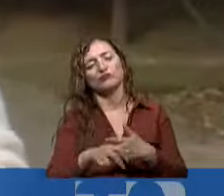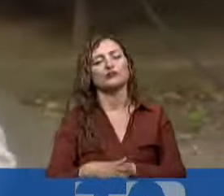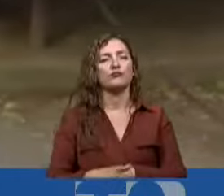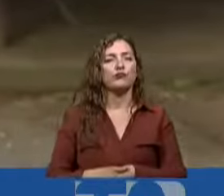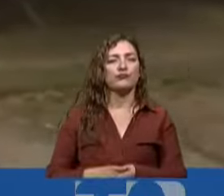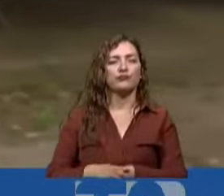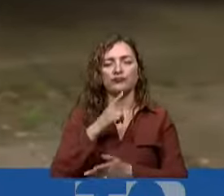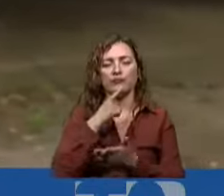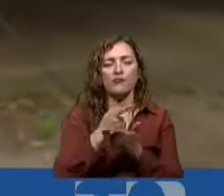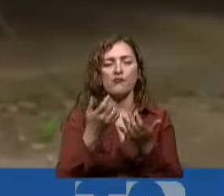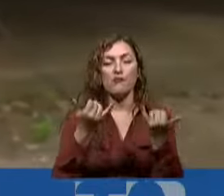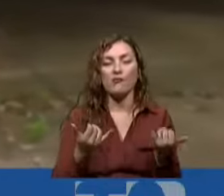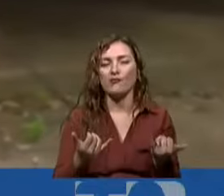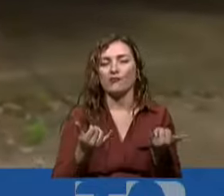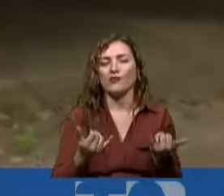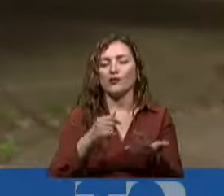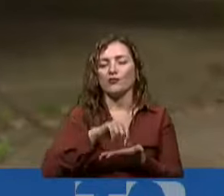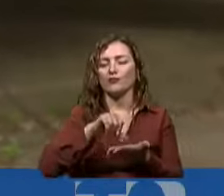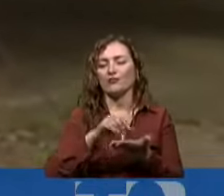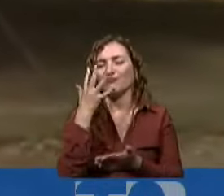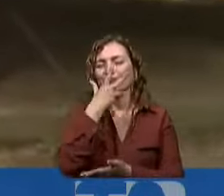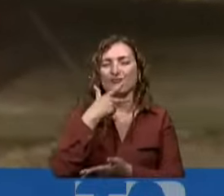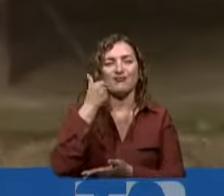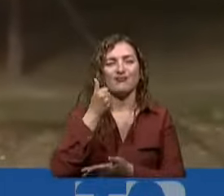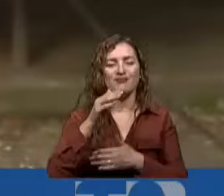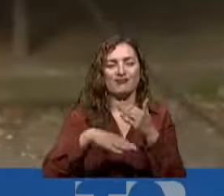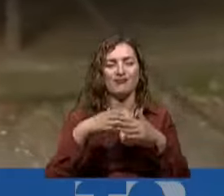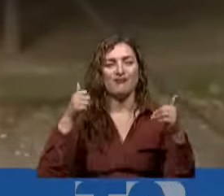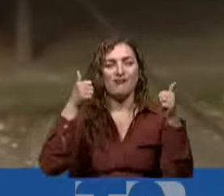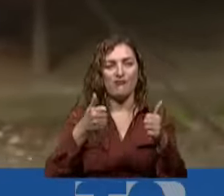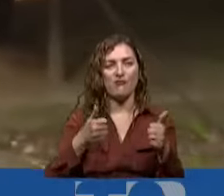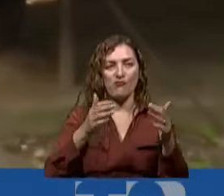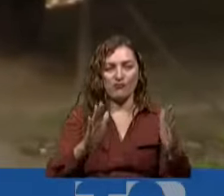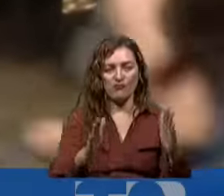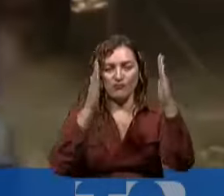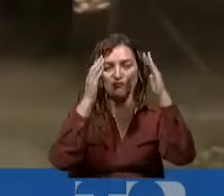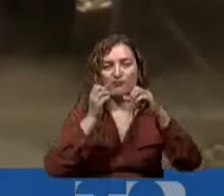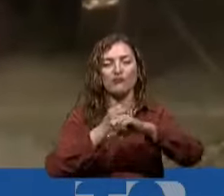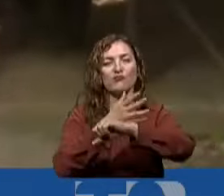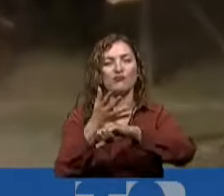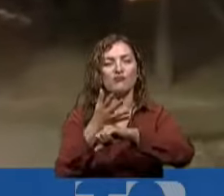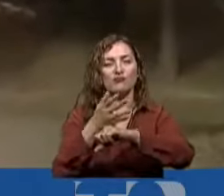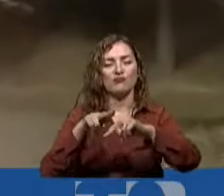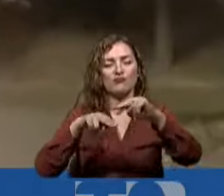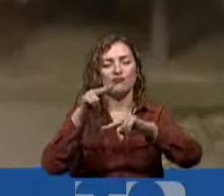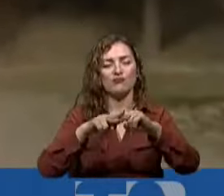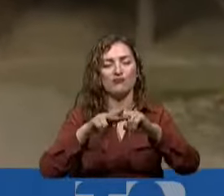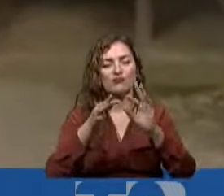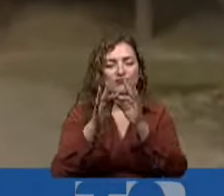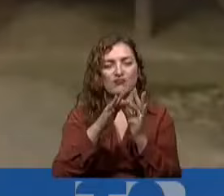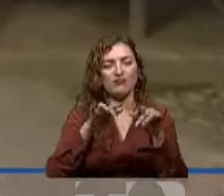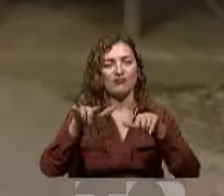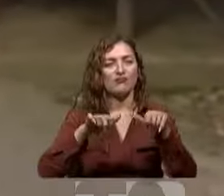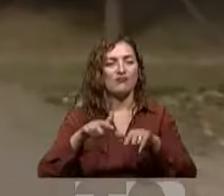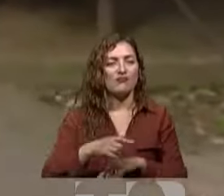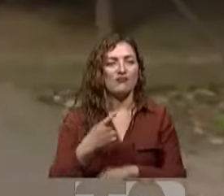ellos. Así es, y es momento de tener una ciudad muy linda, en buen estado, así que tomen en cuenta estas medidas y estas obras que se están realizando en este